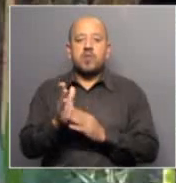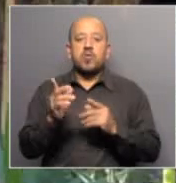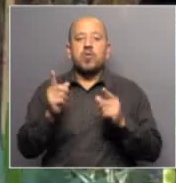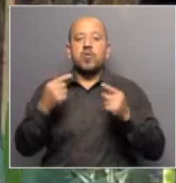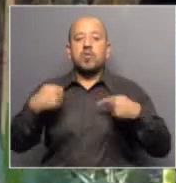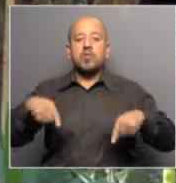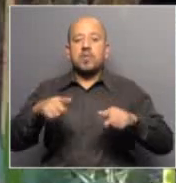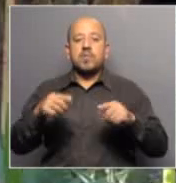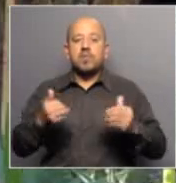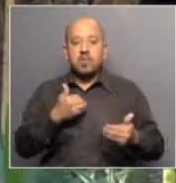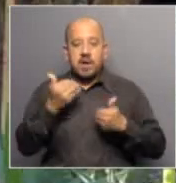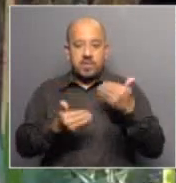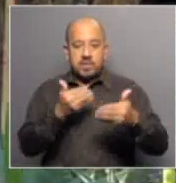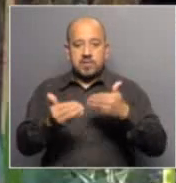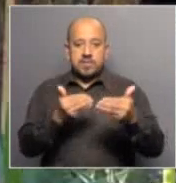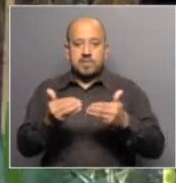regulación, digamos, fue avanzando.